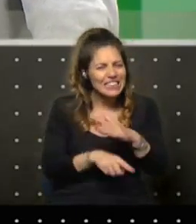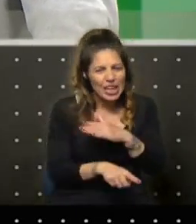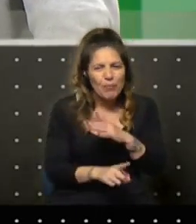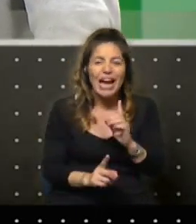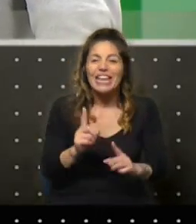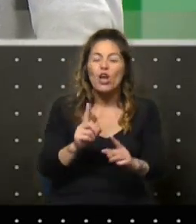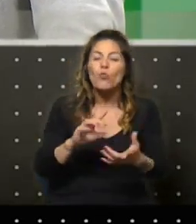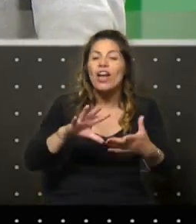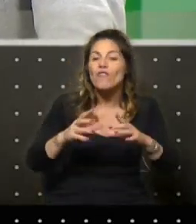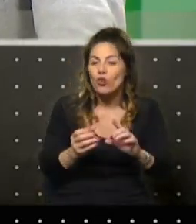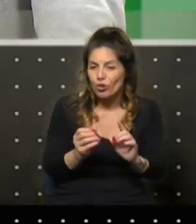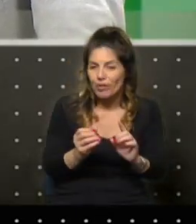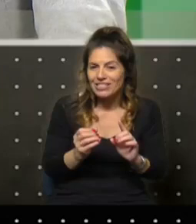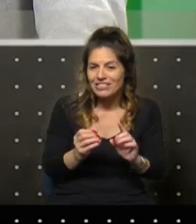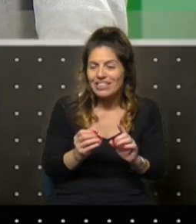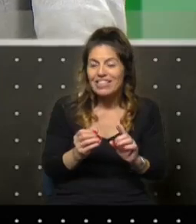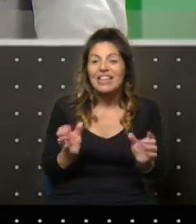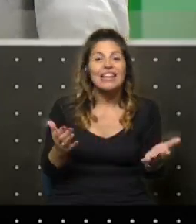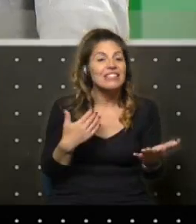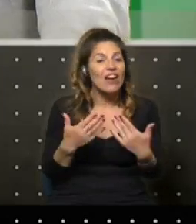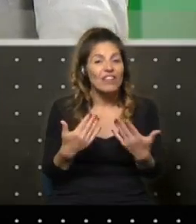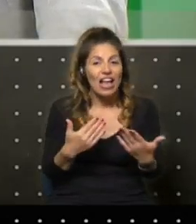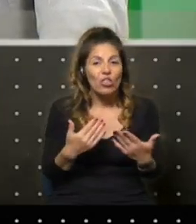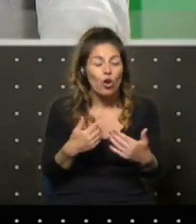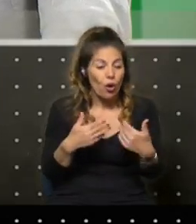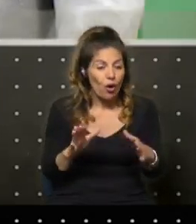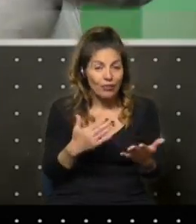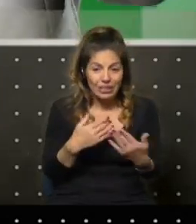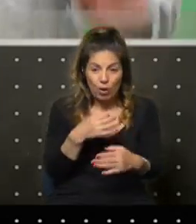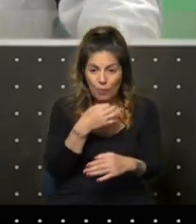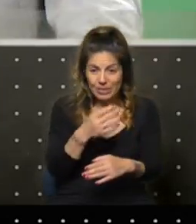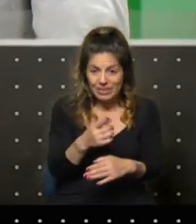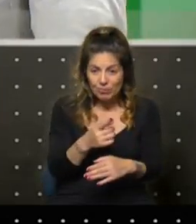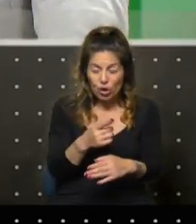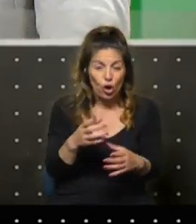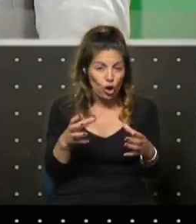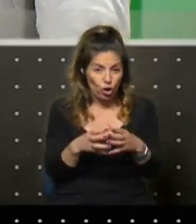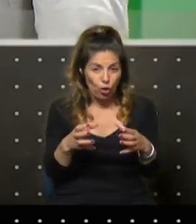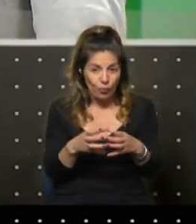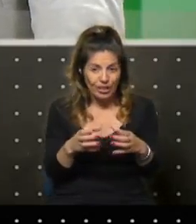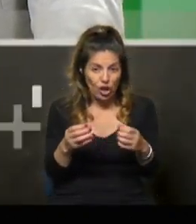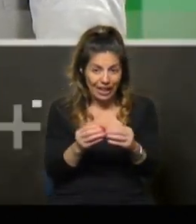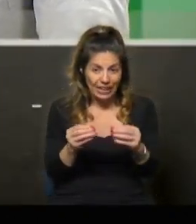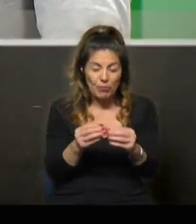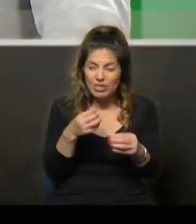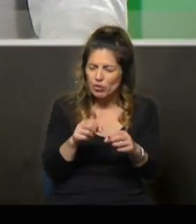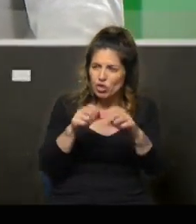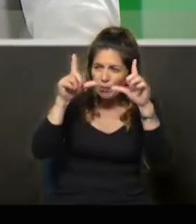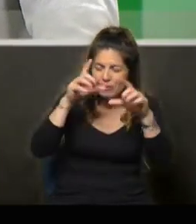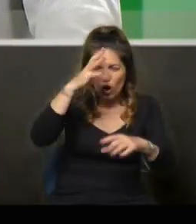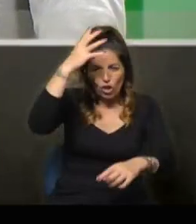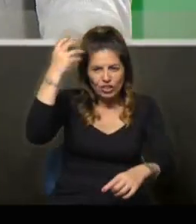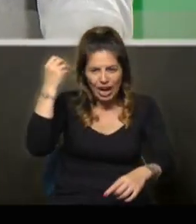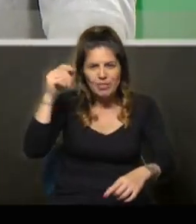algunos sentidos de la que se ha dado hasta ahora lo hablamos al principio del programa con los compañeros del equipo que decíamos nos sorprendimos con Trump después